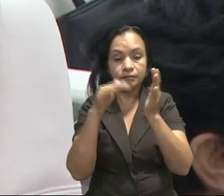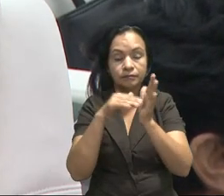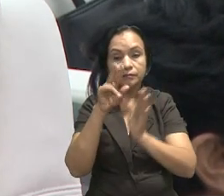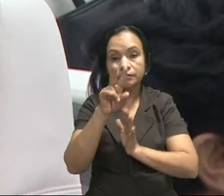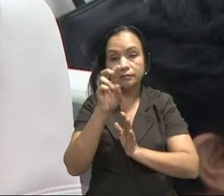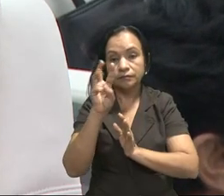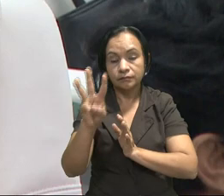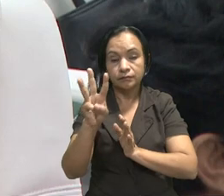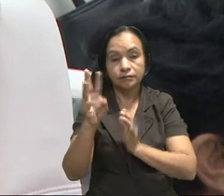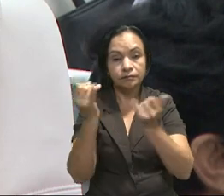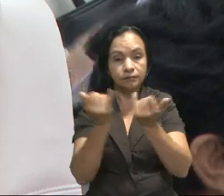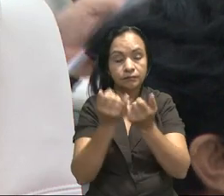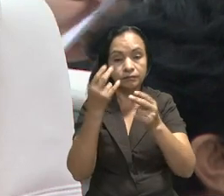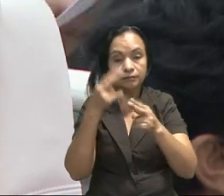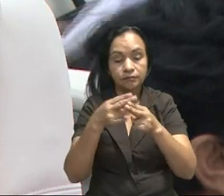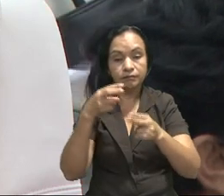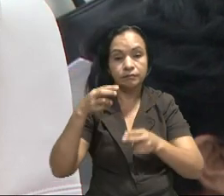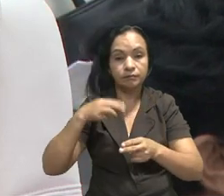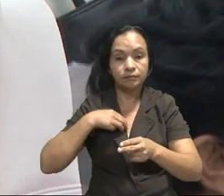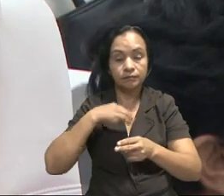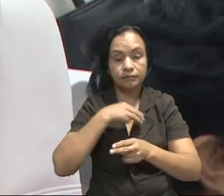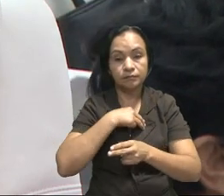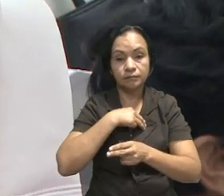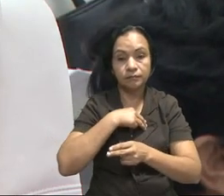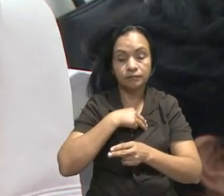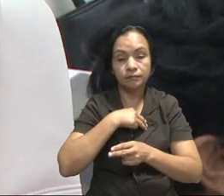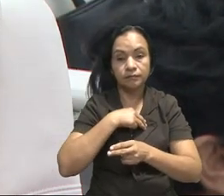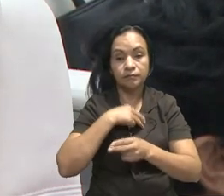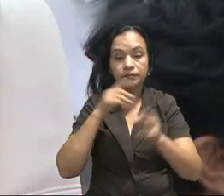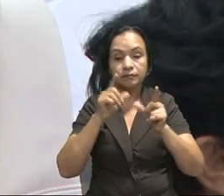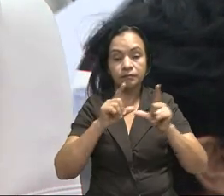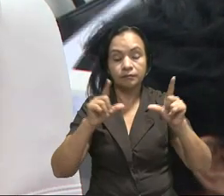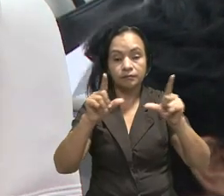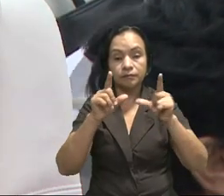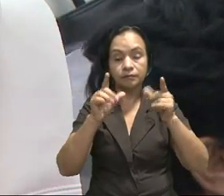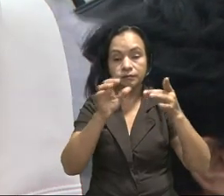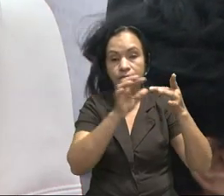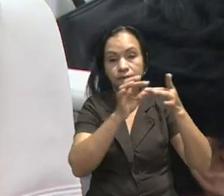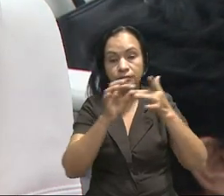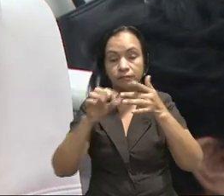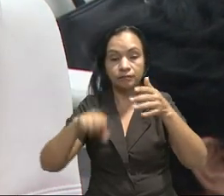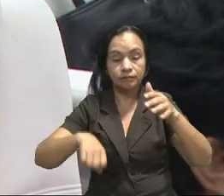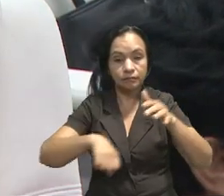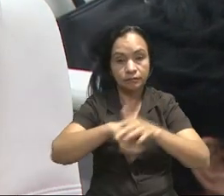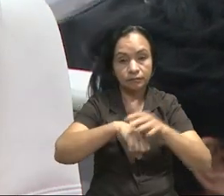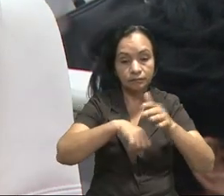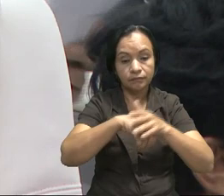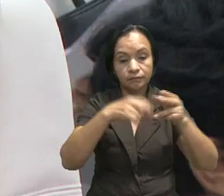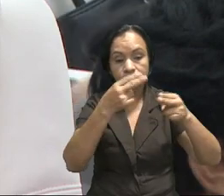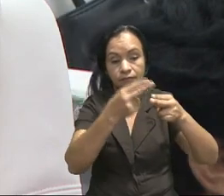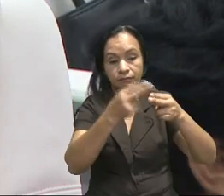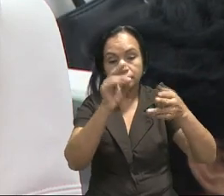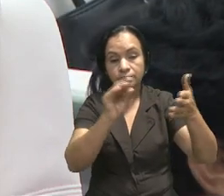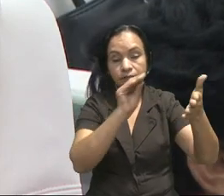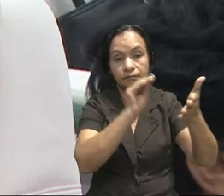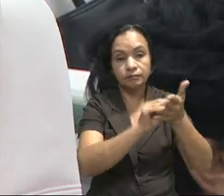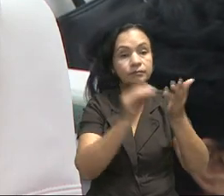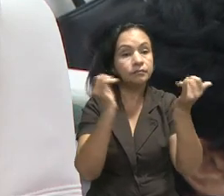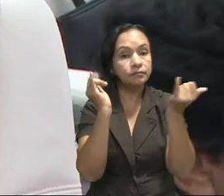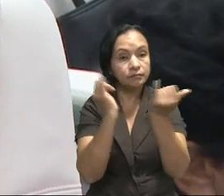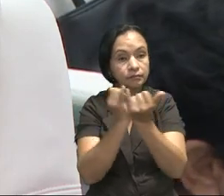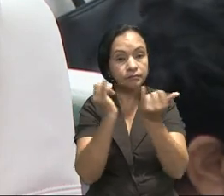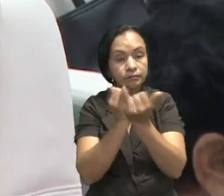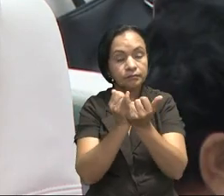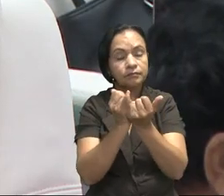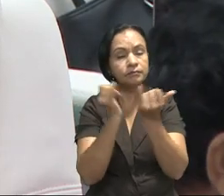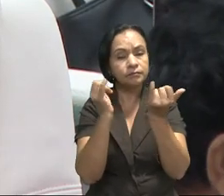2023 fue también nombrado miembro histórico de la Liga Premier de Fútbol. Y también recibió